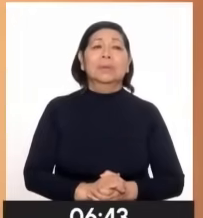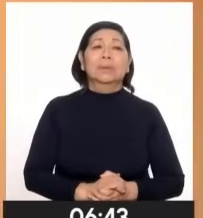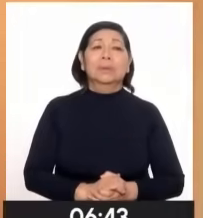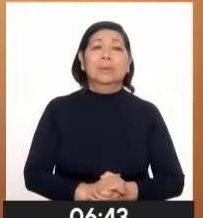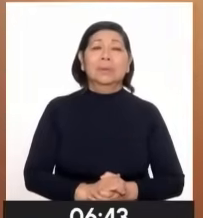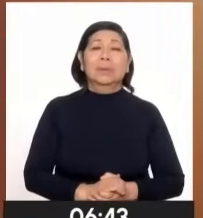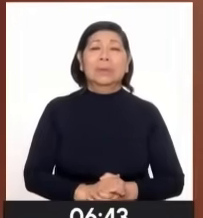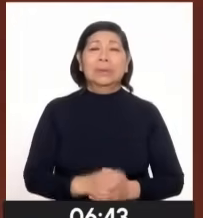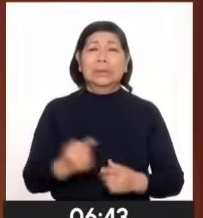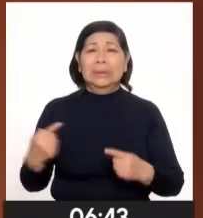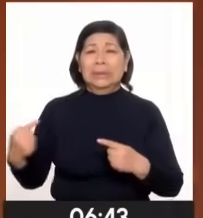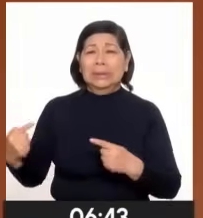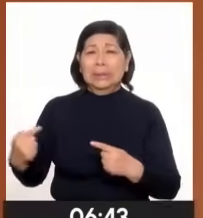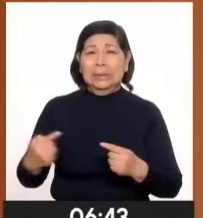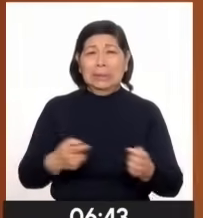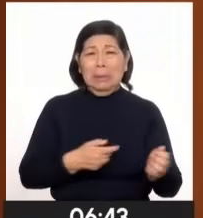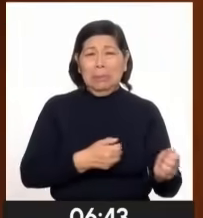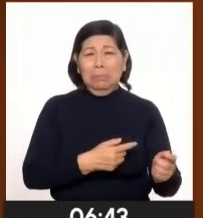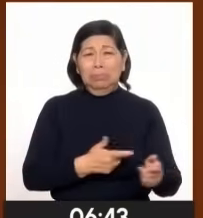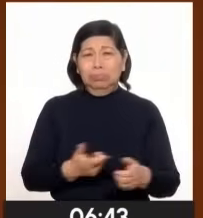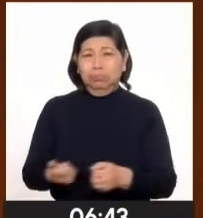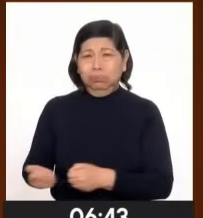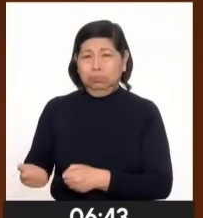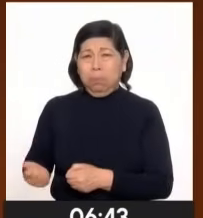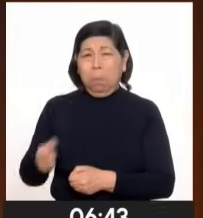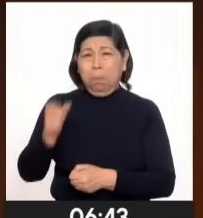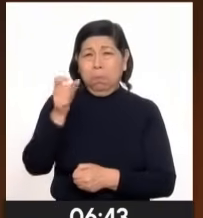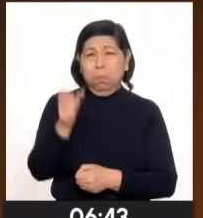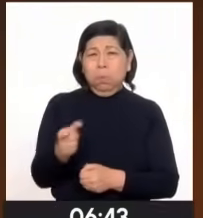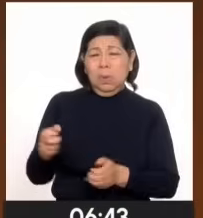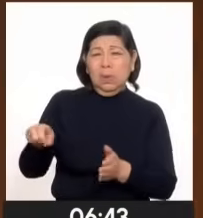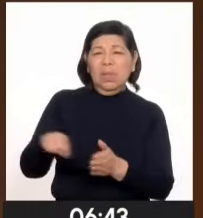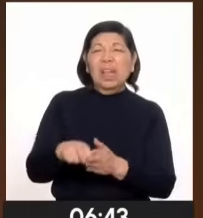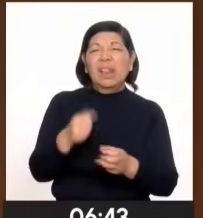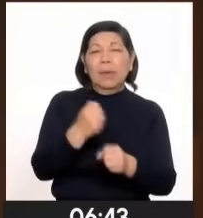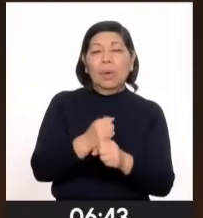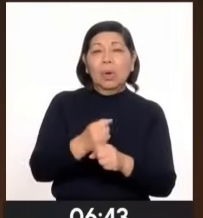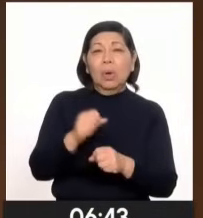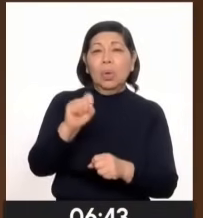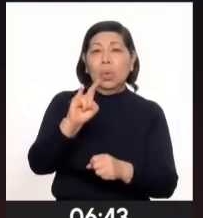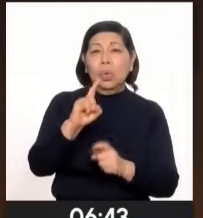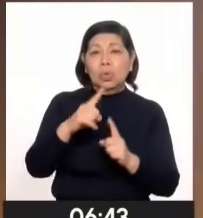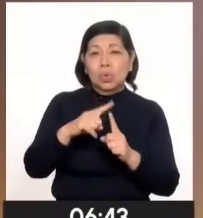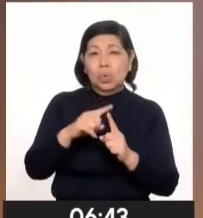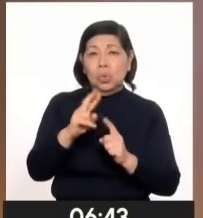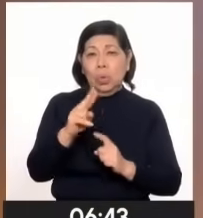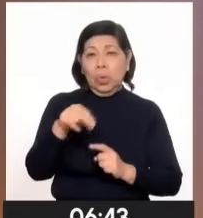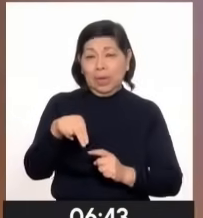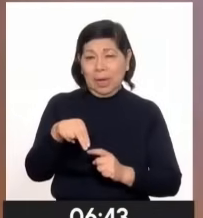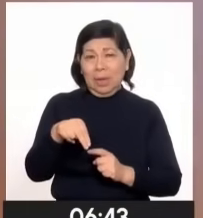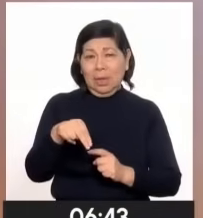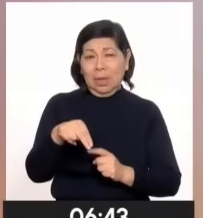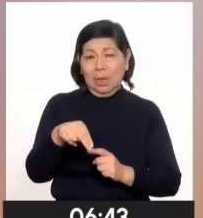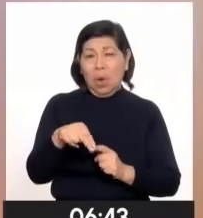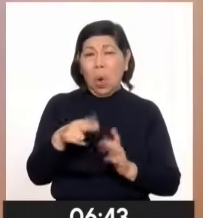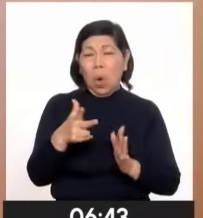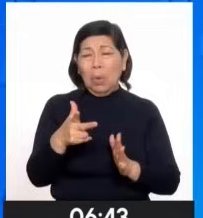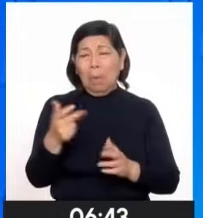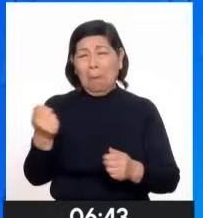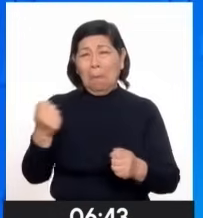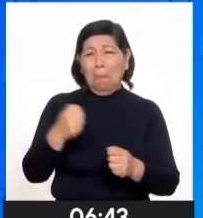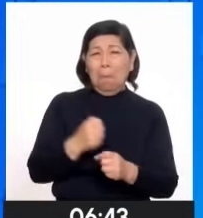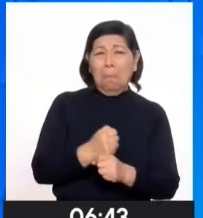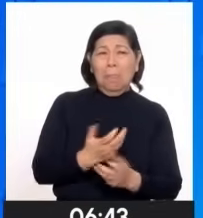un ataque contra un vehículo que transportaba personal de la sutran dejó a una persona fallecida y ocho